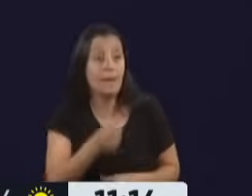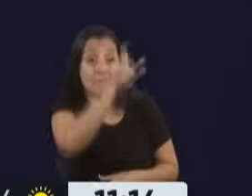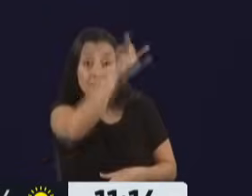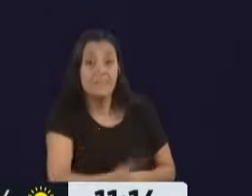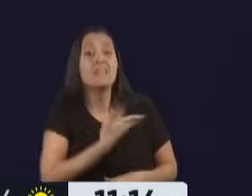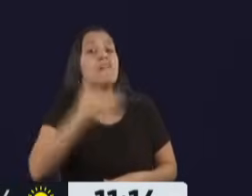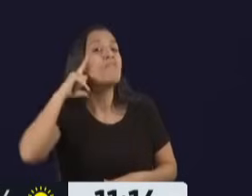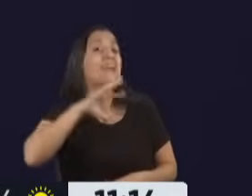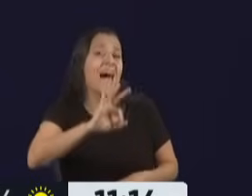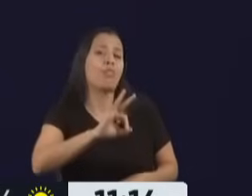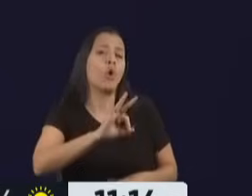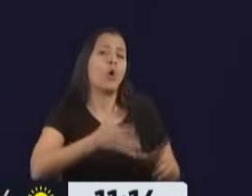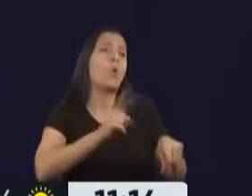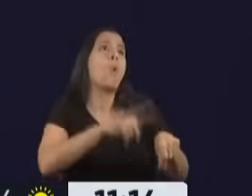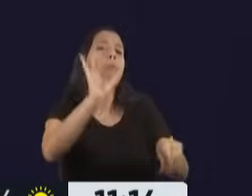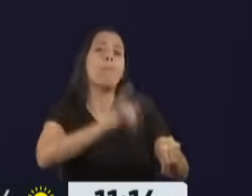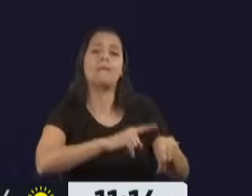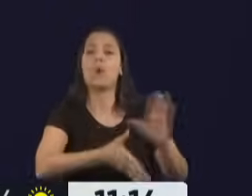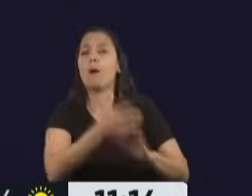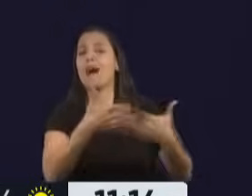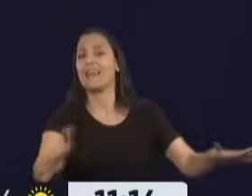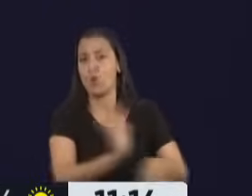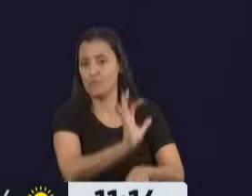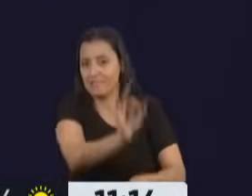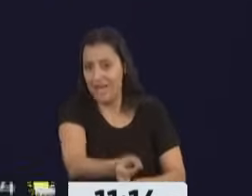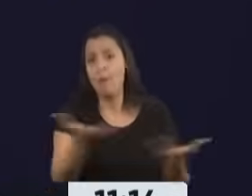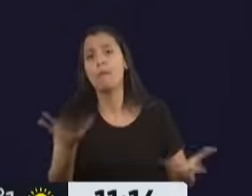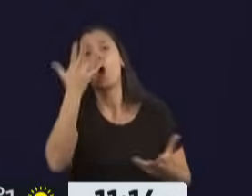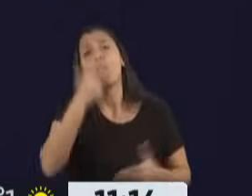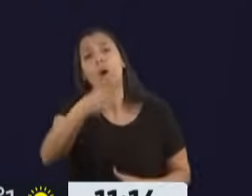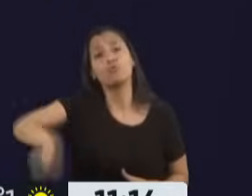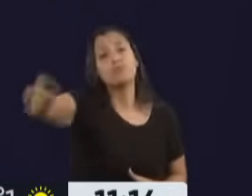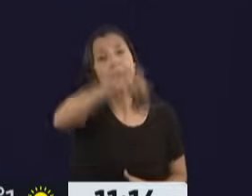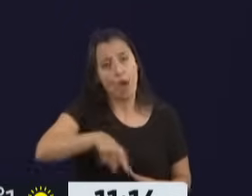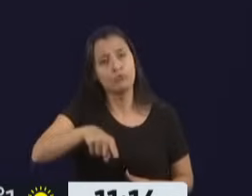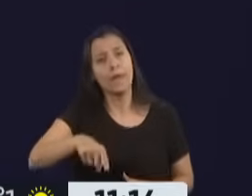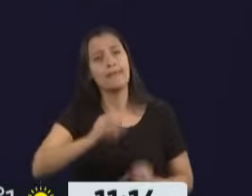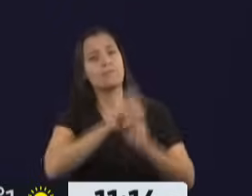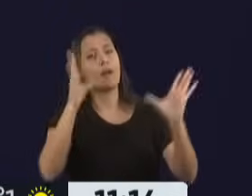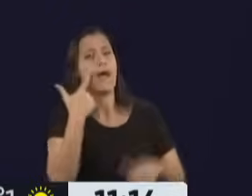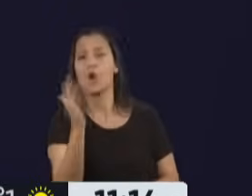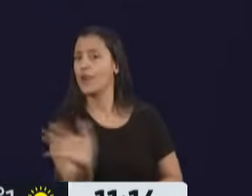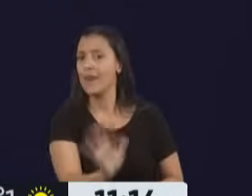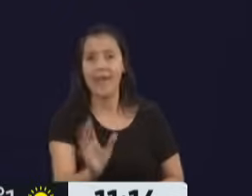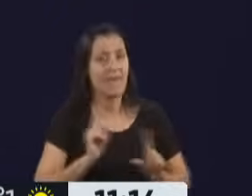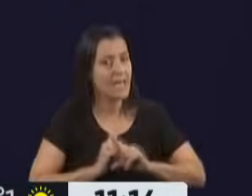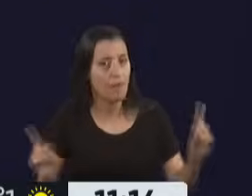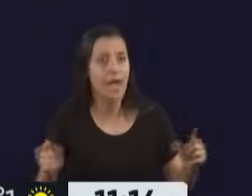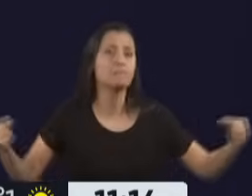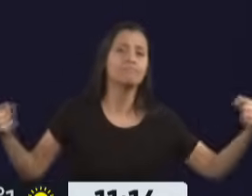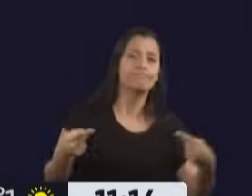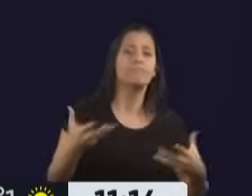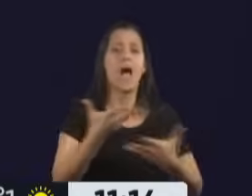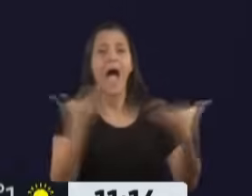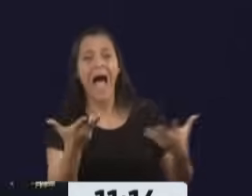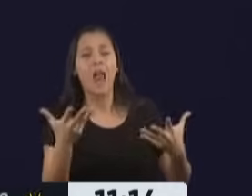paso al costado, pero estaba así, por supuesto, previsto. Pero me gustaría que quede claro, en virtud de tu pregunta, que nada tiene que ver con la